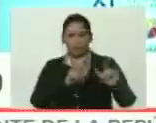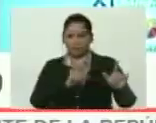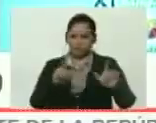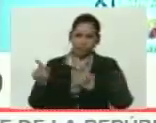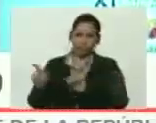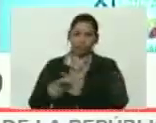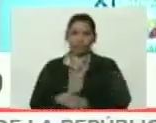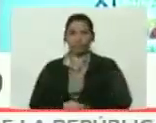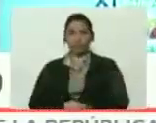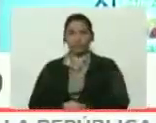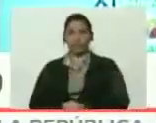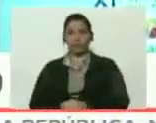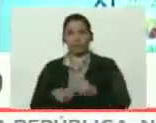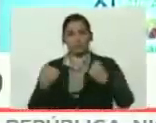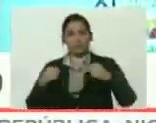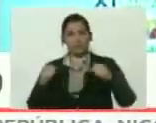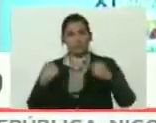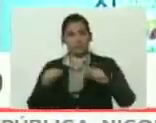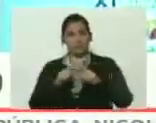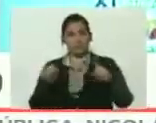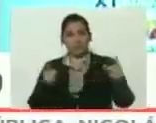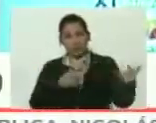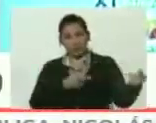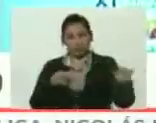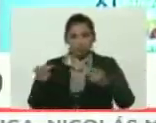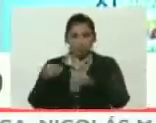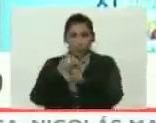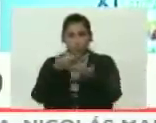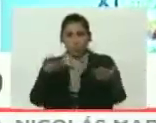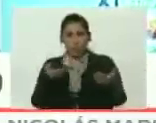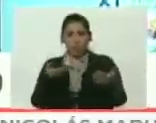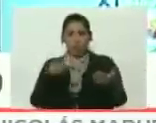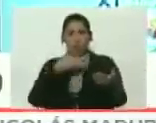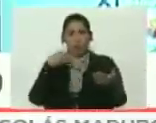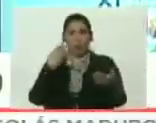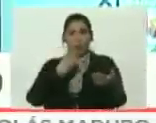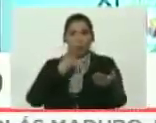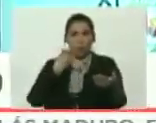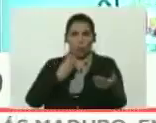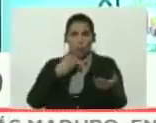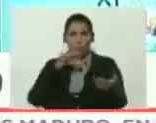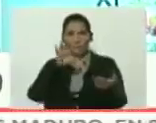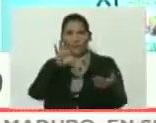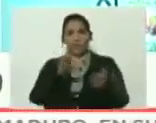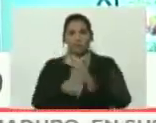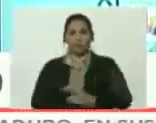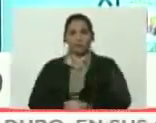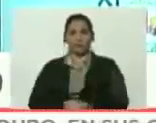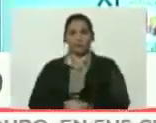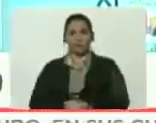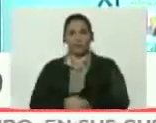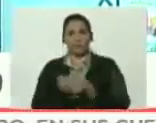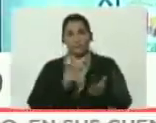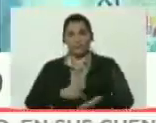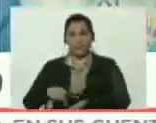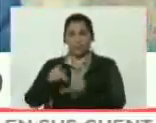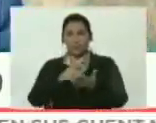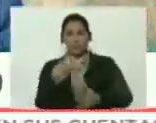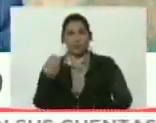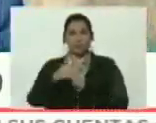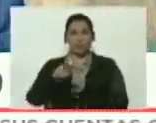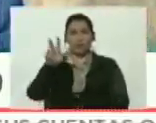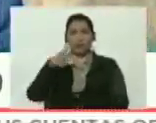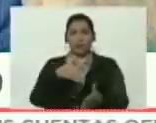y preparados para recibirlos a ustedes, muchachos y muchachas del país. van a participar más de